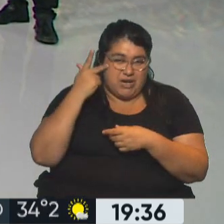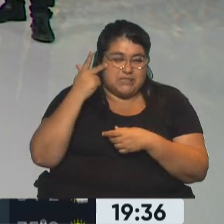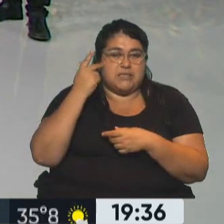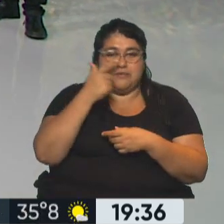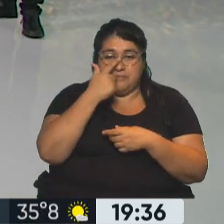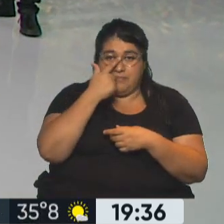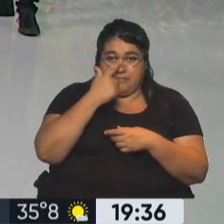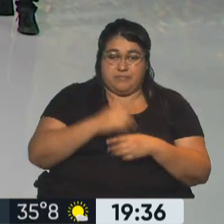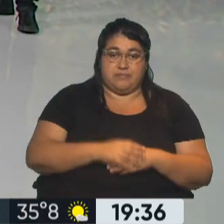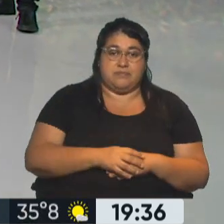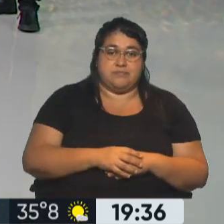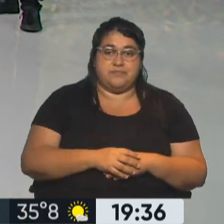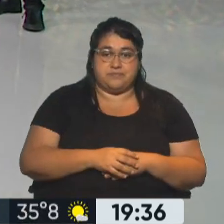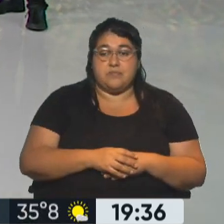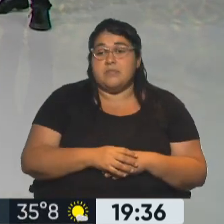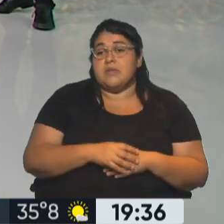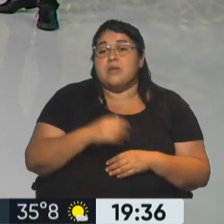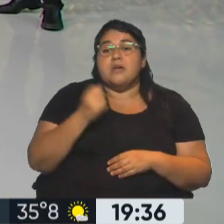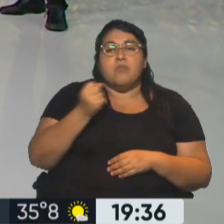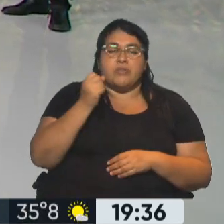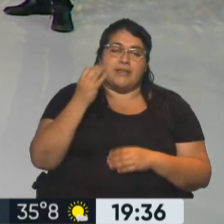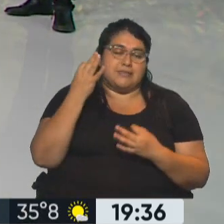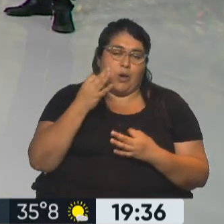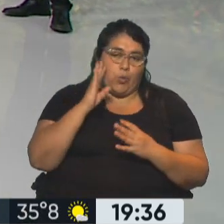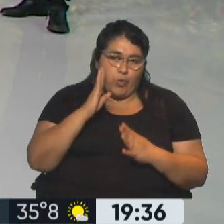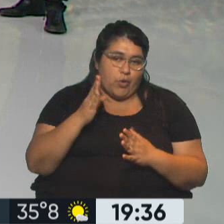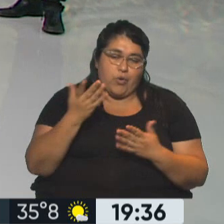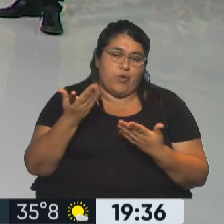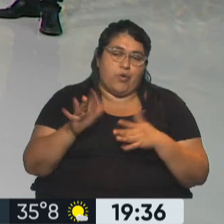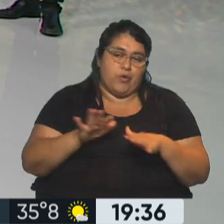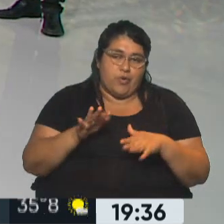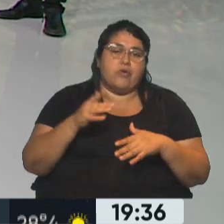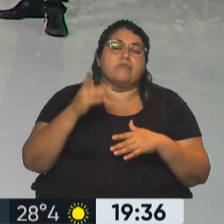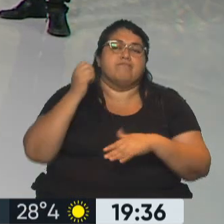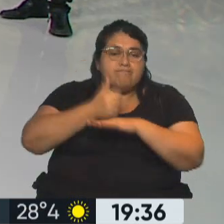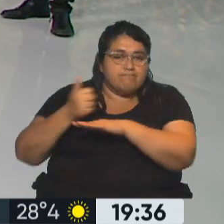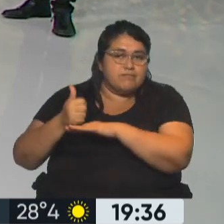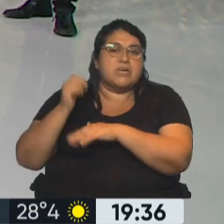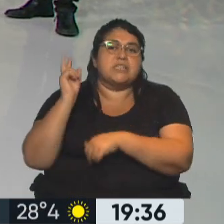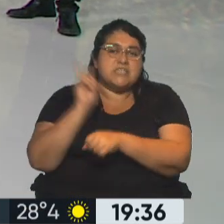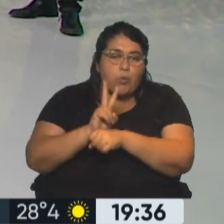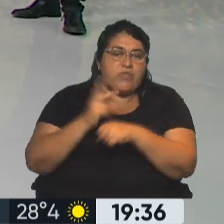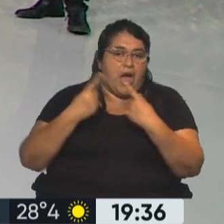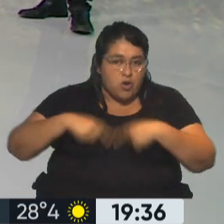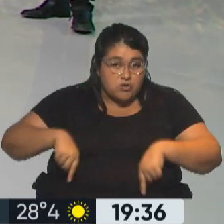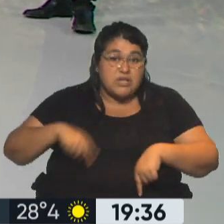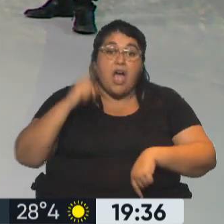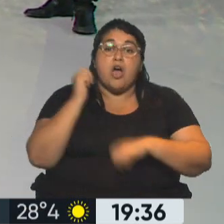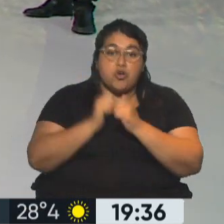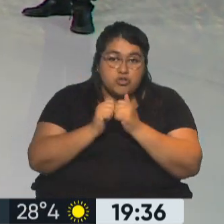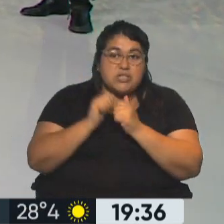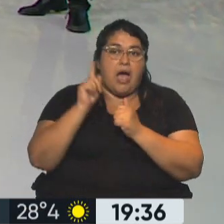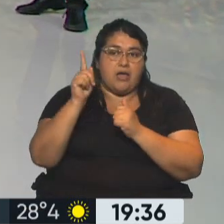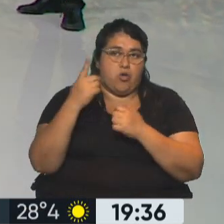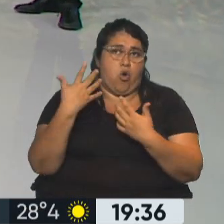de Leo Messi. Vamos a tener que ver... Seguramente no pasará nada, un fuerte operativo de seguridad, pero Rosario está